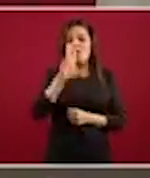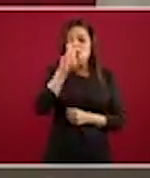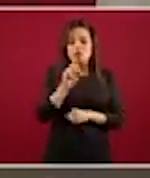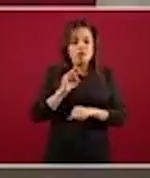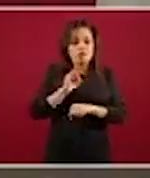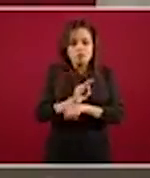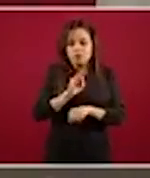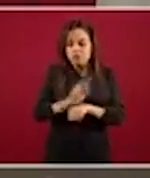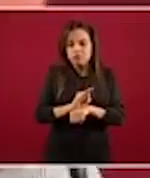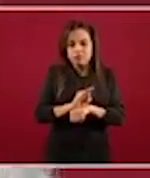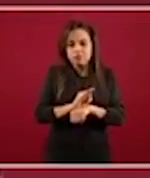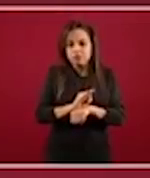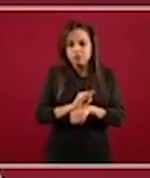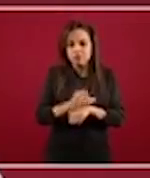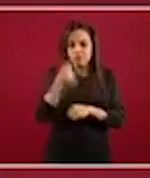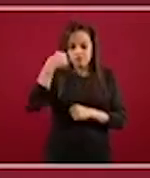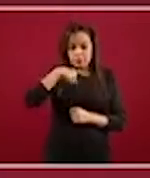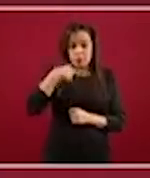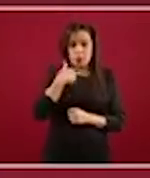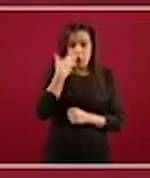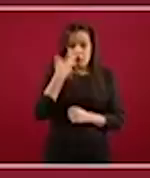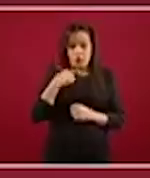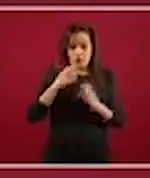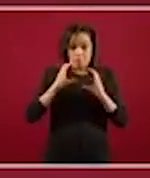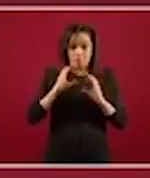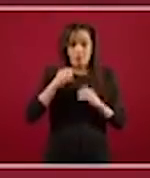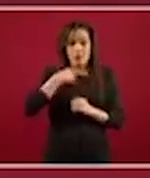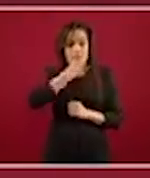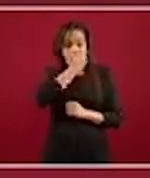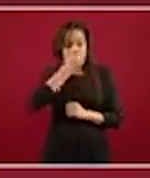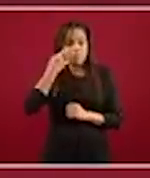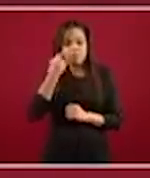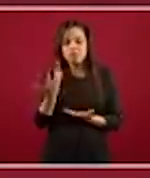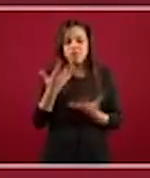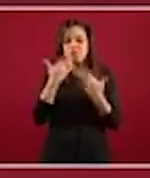no protege a la persona que quiere cuidarse de la infección.